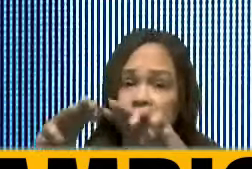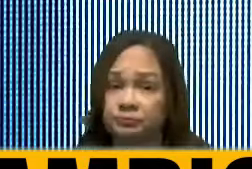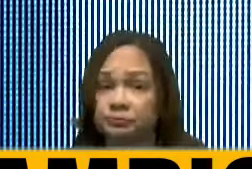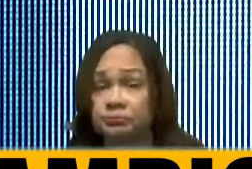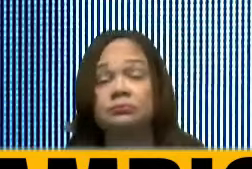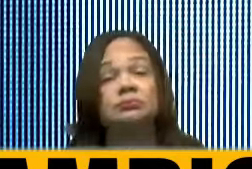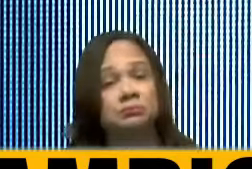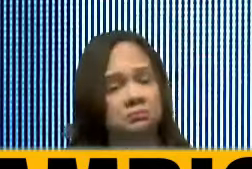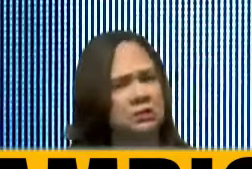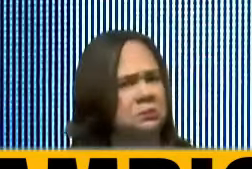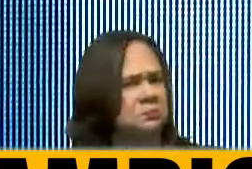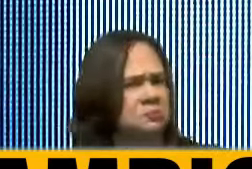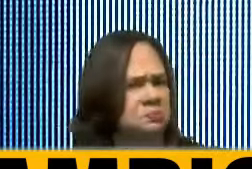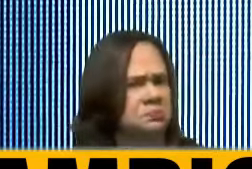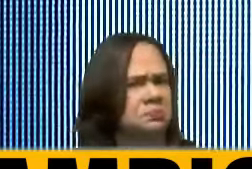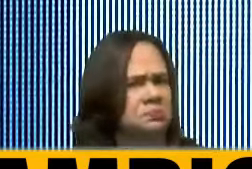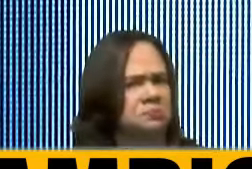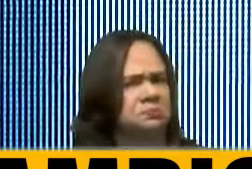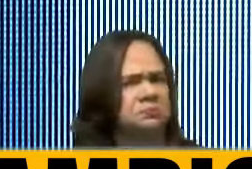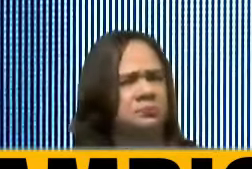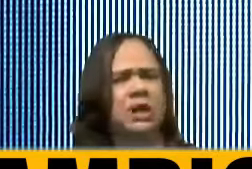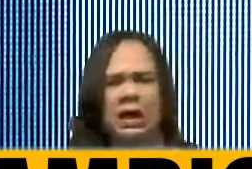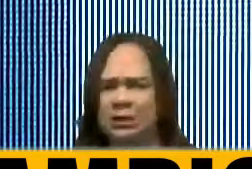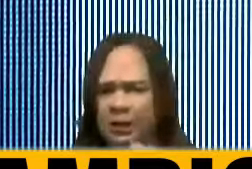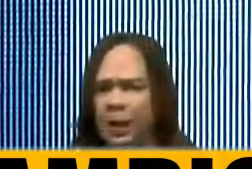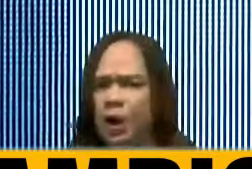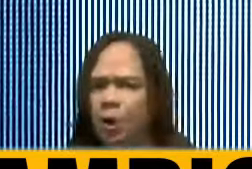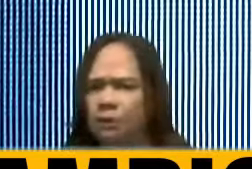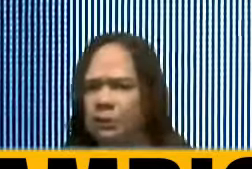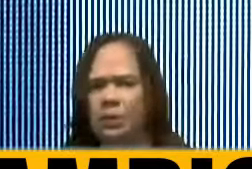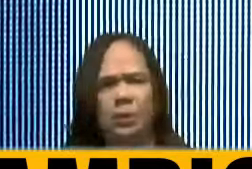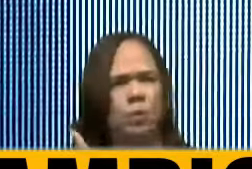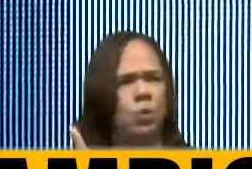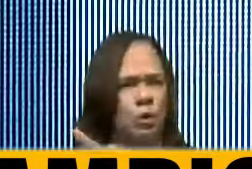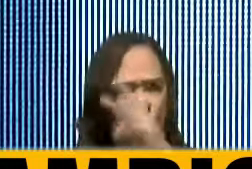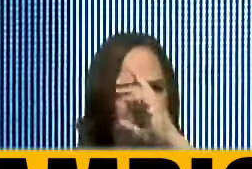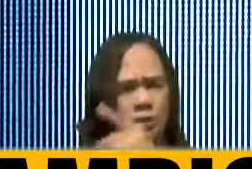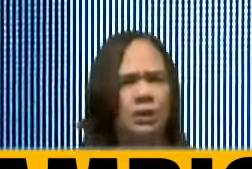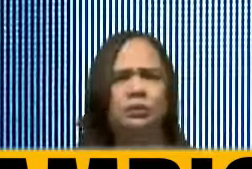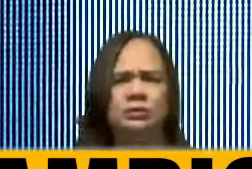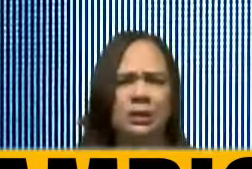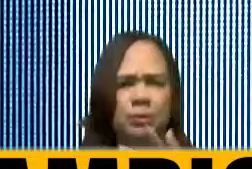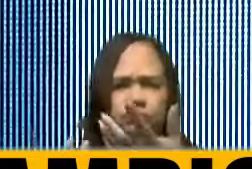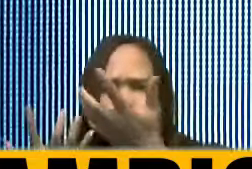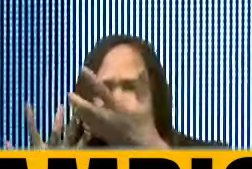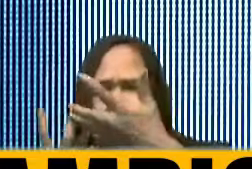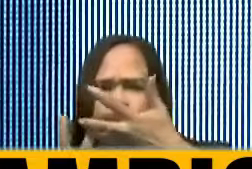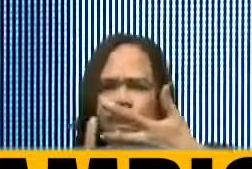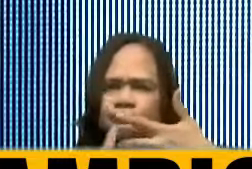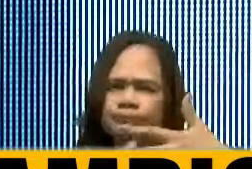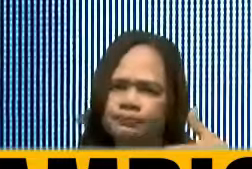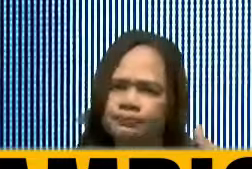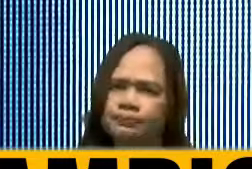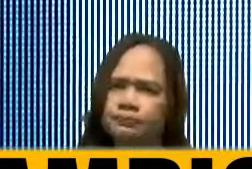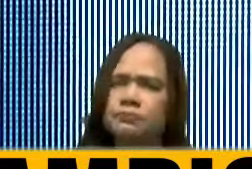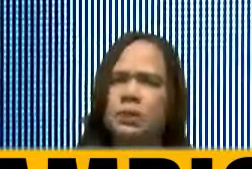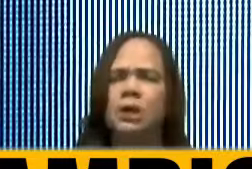administrativo o sea eh Aunque hay esas labores administrativas Entonces estamos Ajustando y y lo hemos